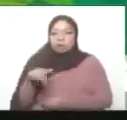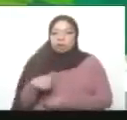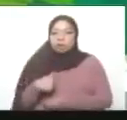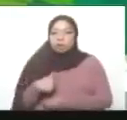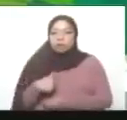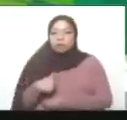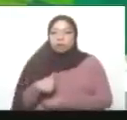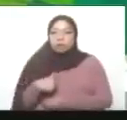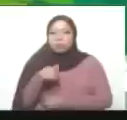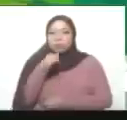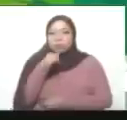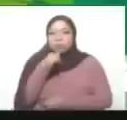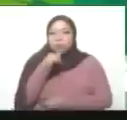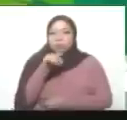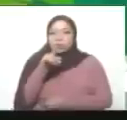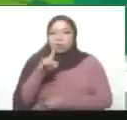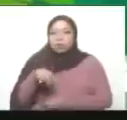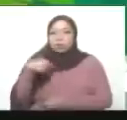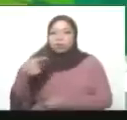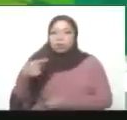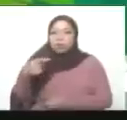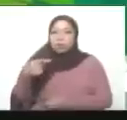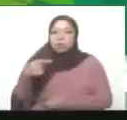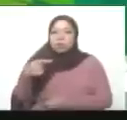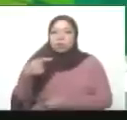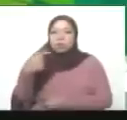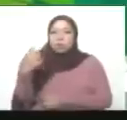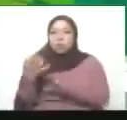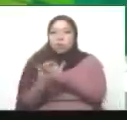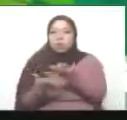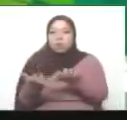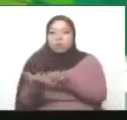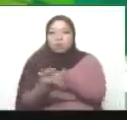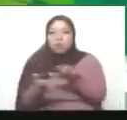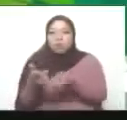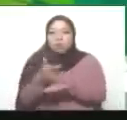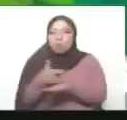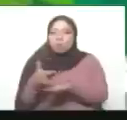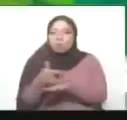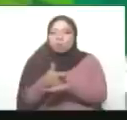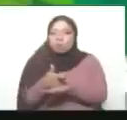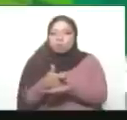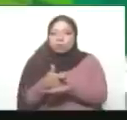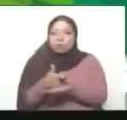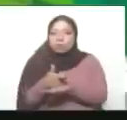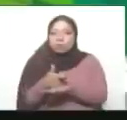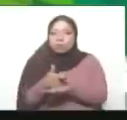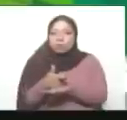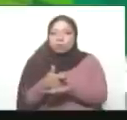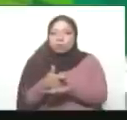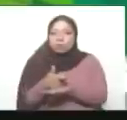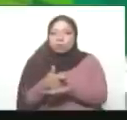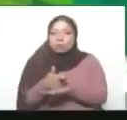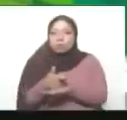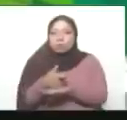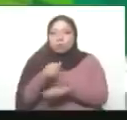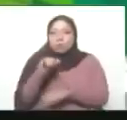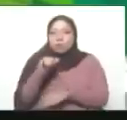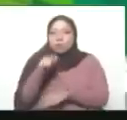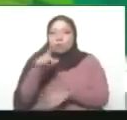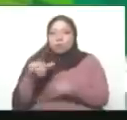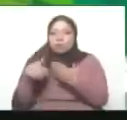y luego en consecutivos gobierno cuando el gobierno del General Isaías Medina